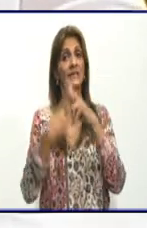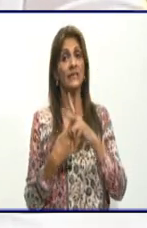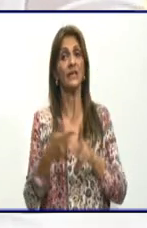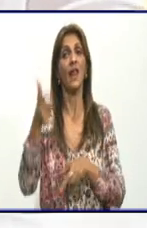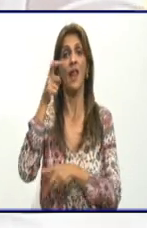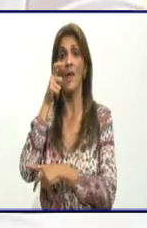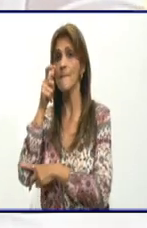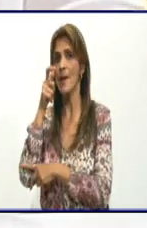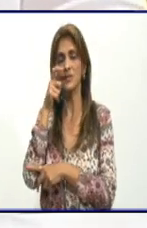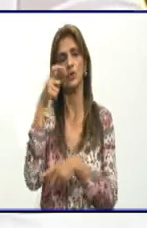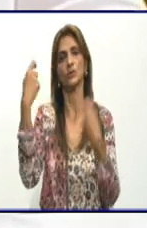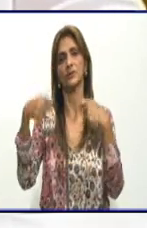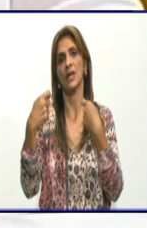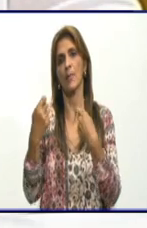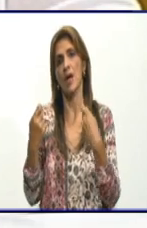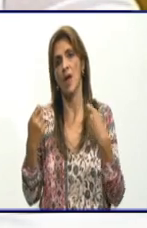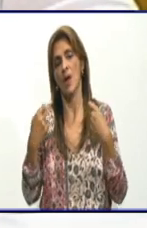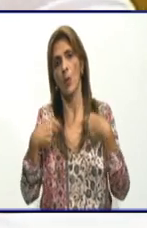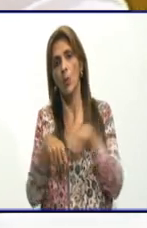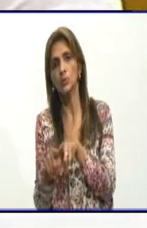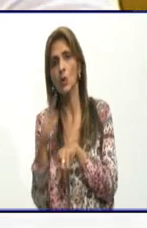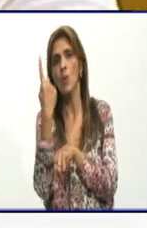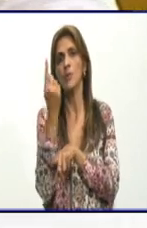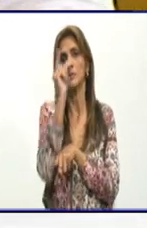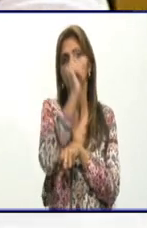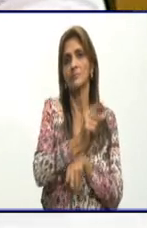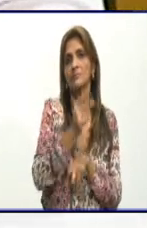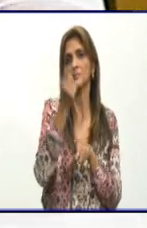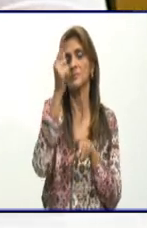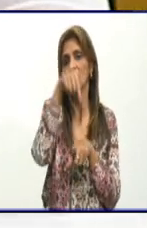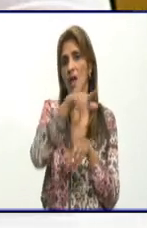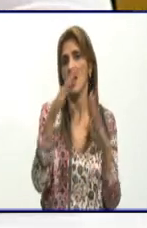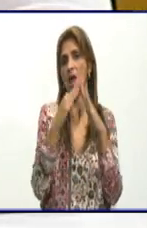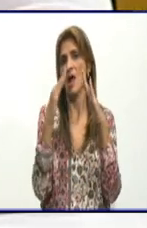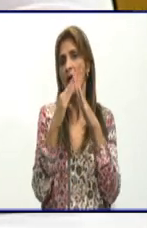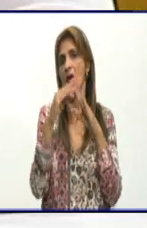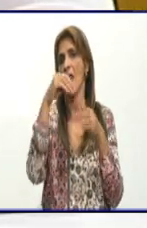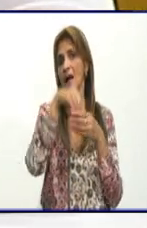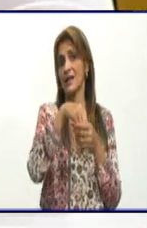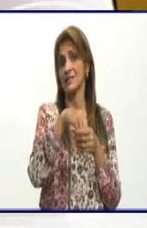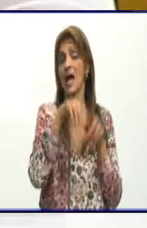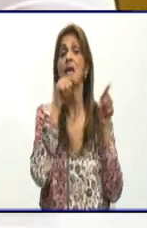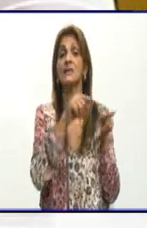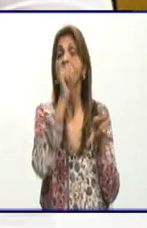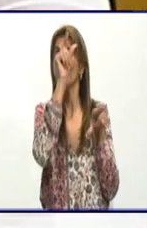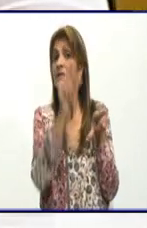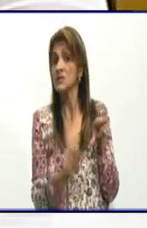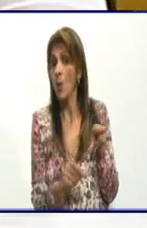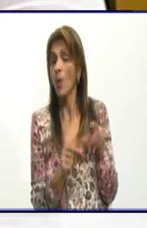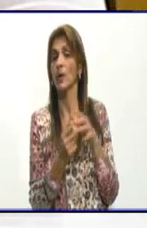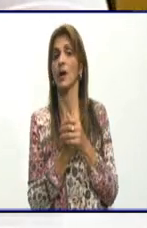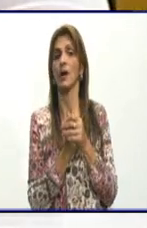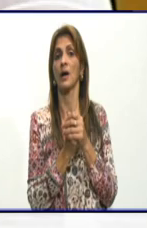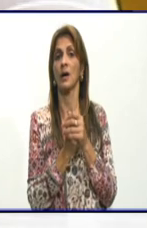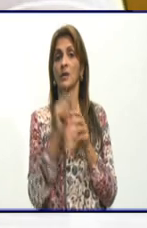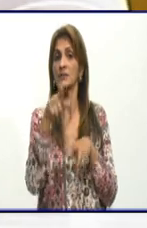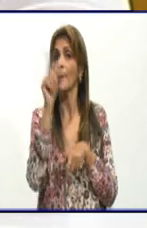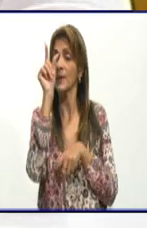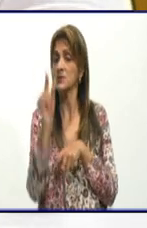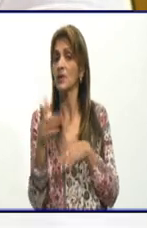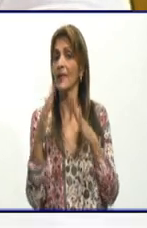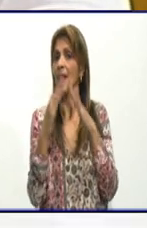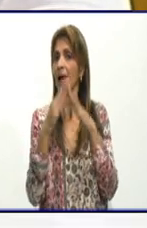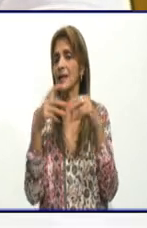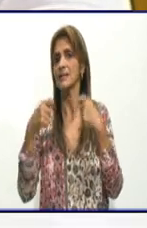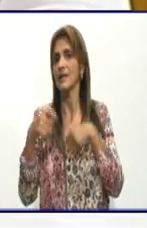por el morador. Este morador es el que va a tocar todas las cosas que debe de ver ese operario. O